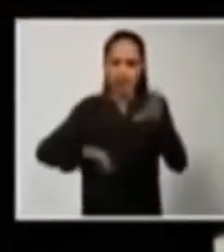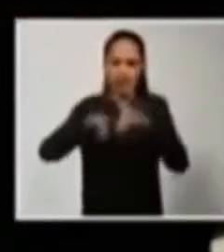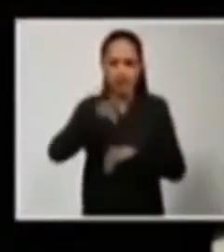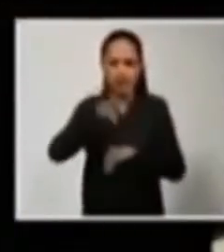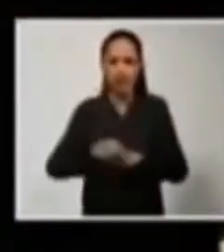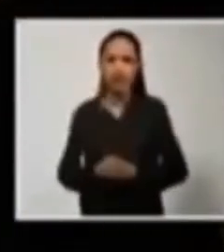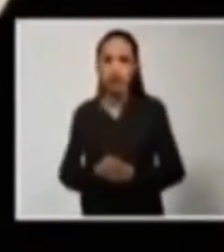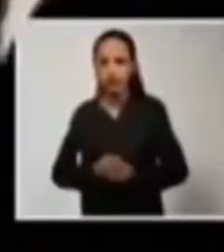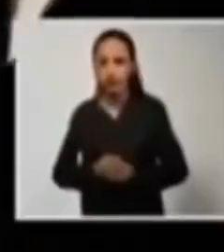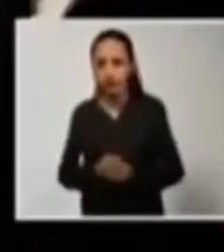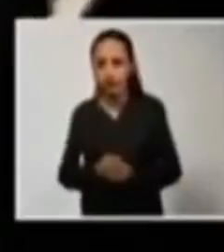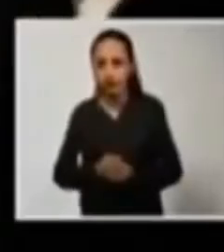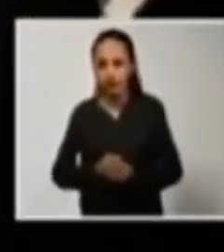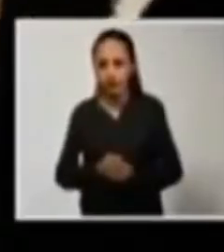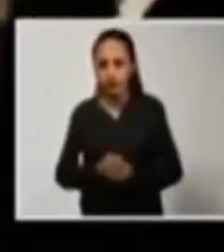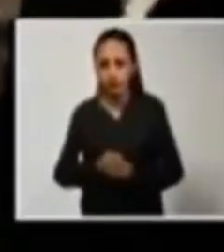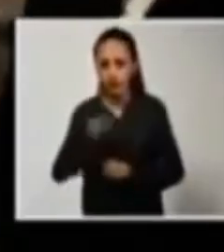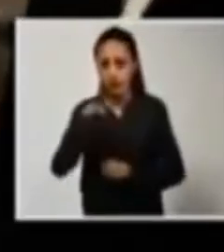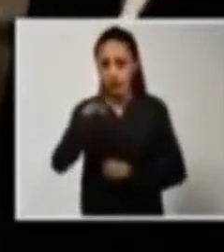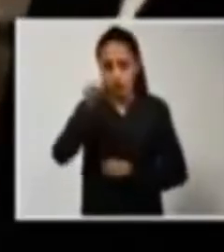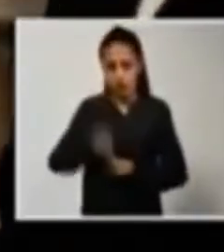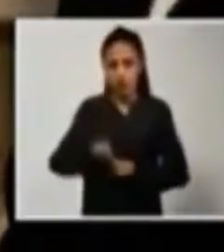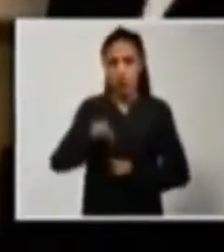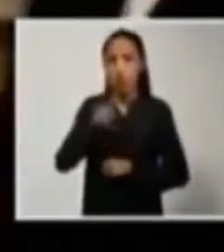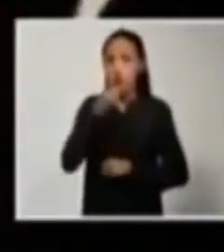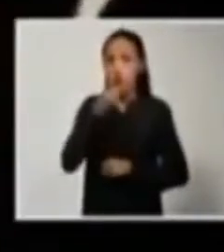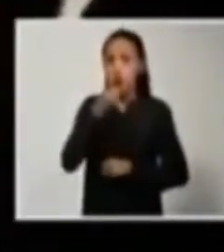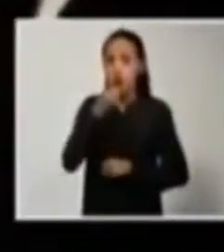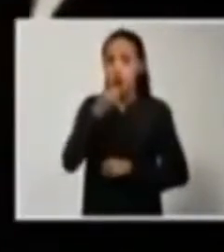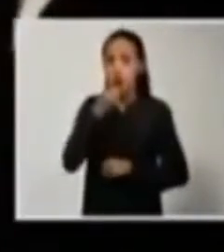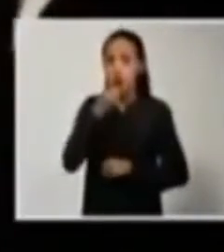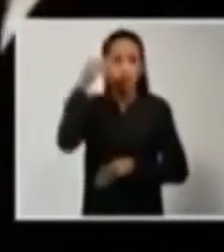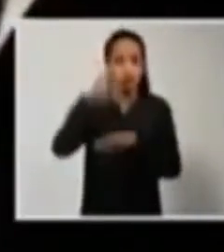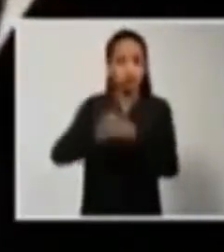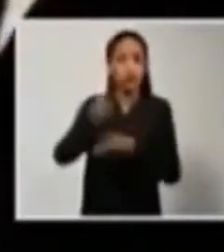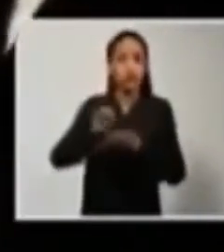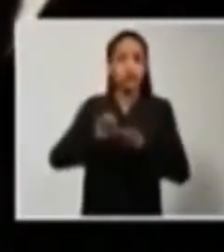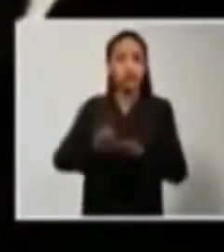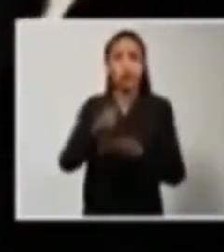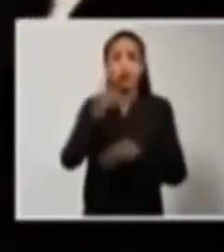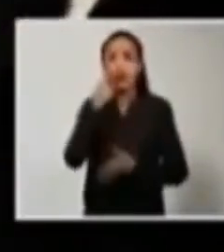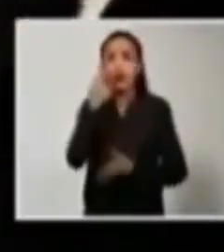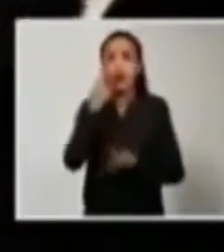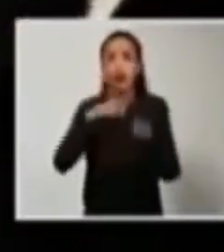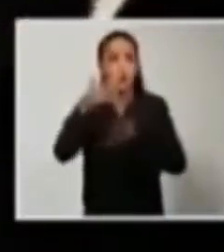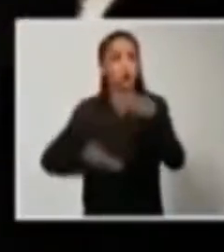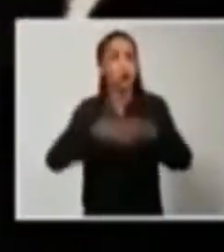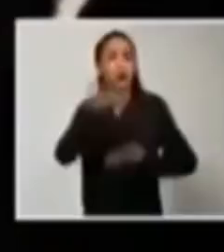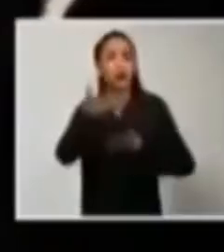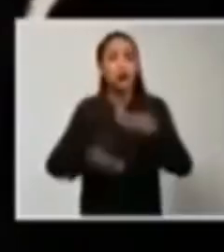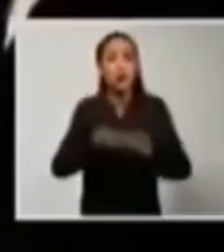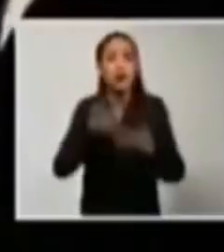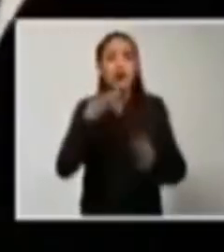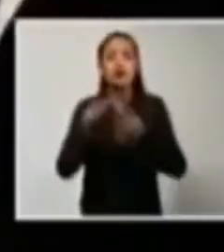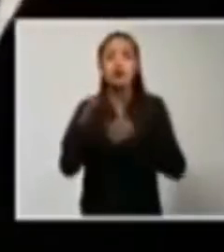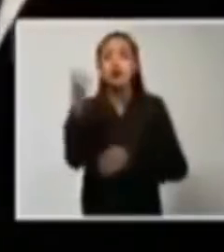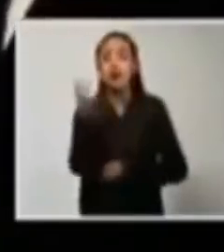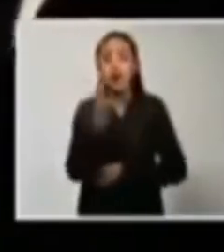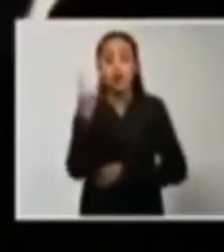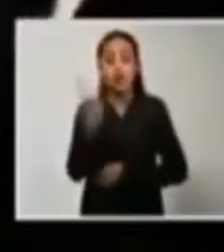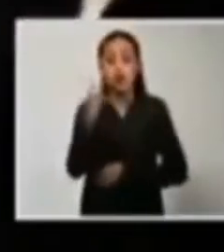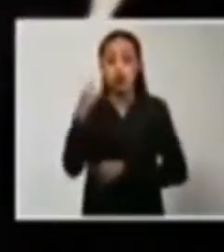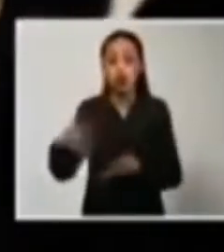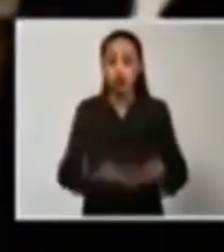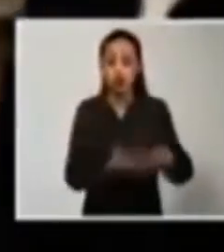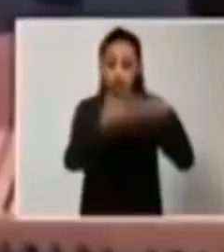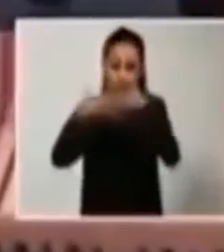cancelar estos servicios, si él determina que le está creando problemas a la base naval, a la seguridad nacional de los Estados Unidos,